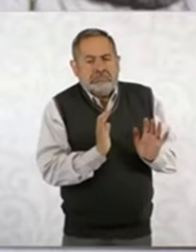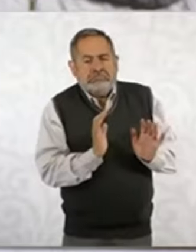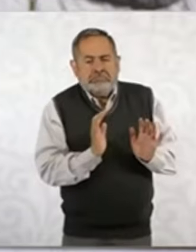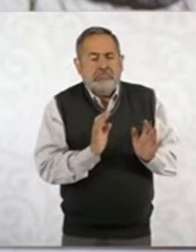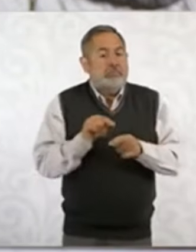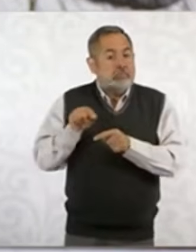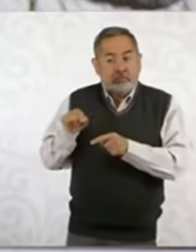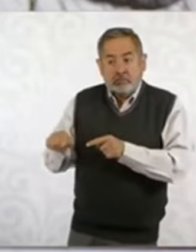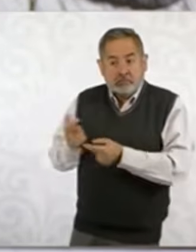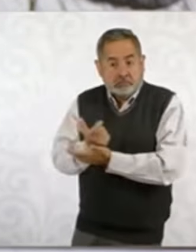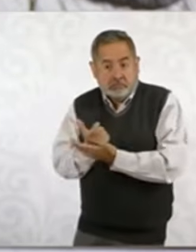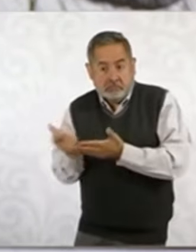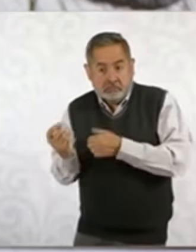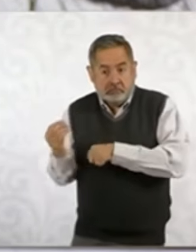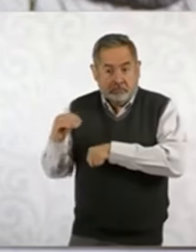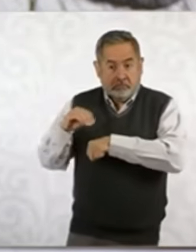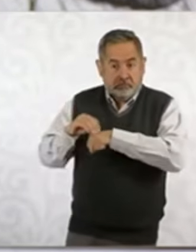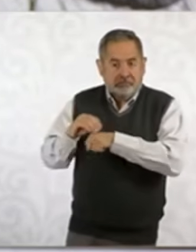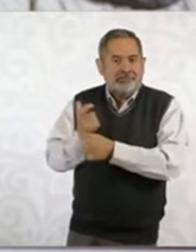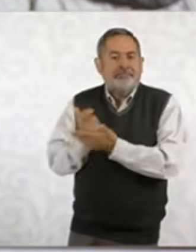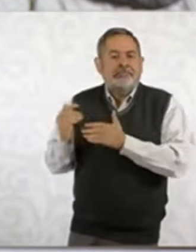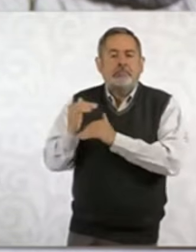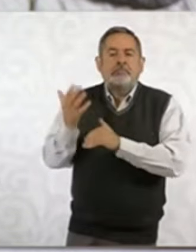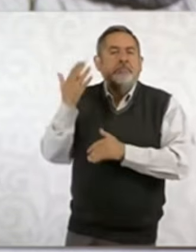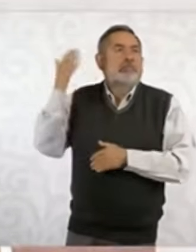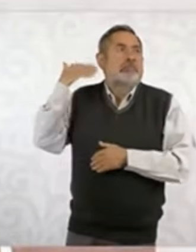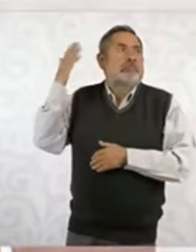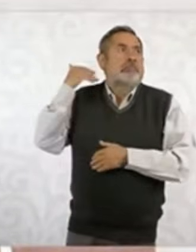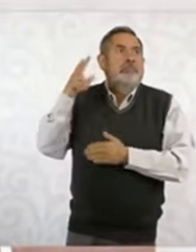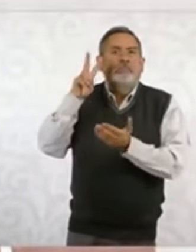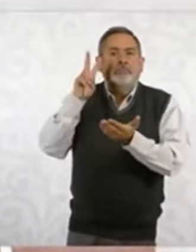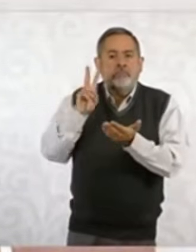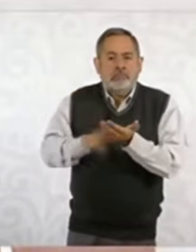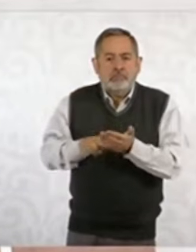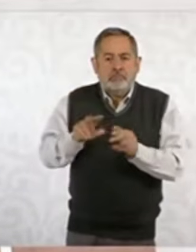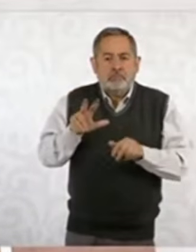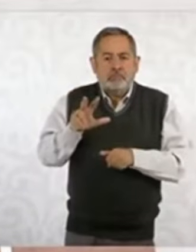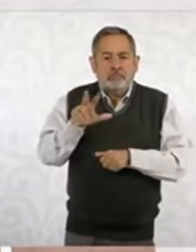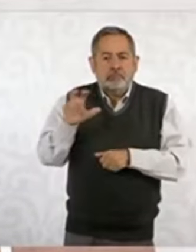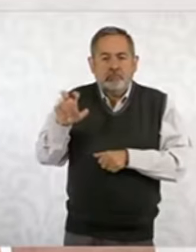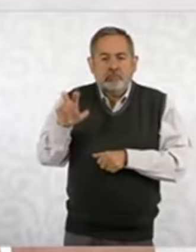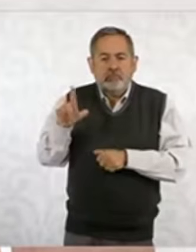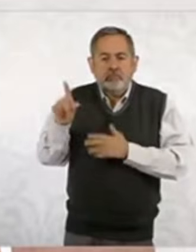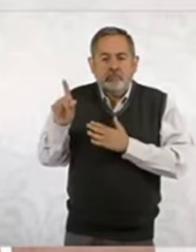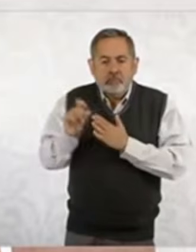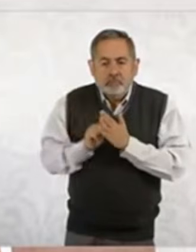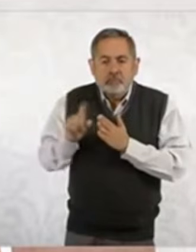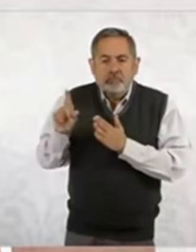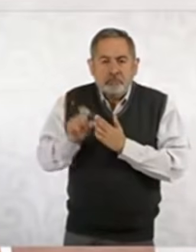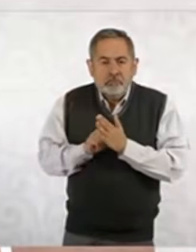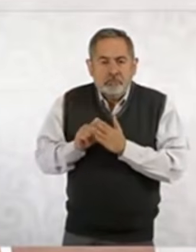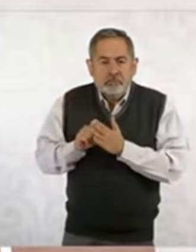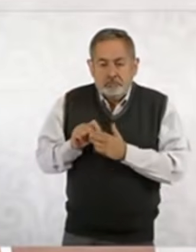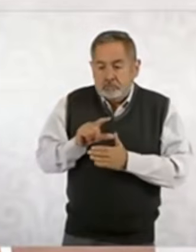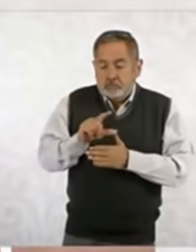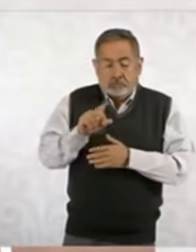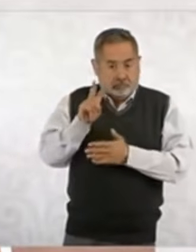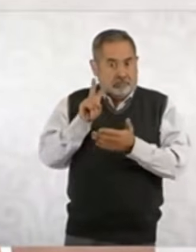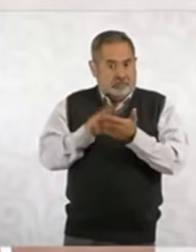el salario mínimo era de 2,800 pesos mensuales. En